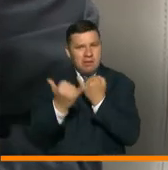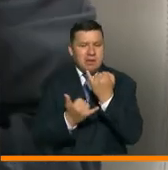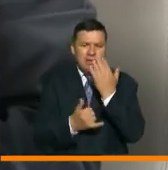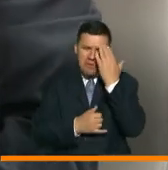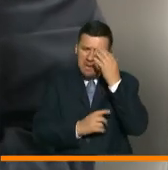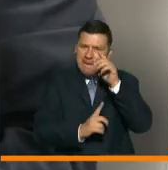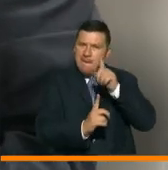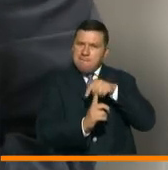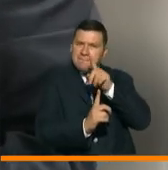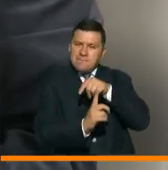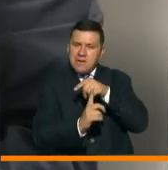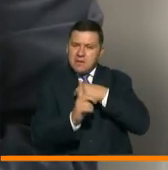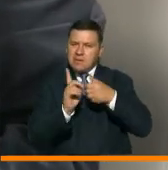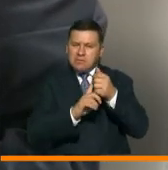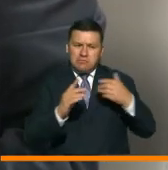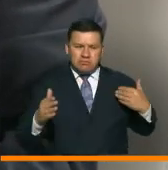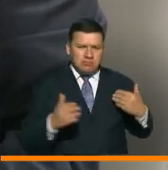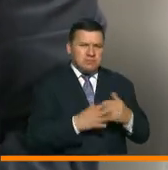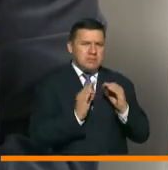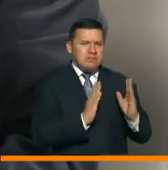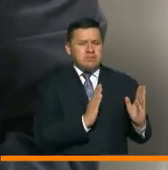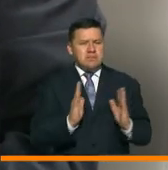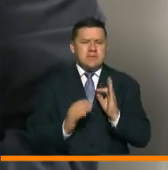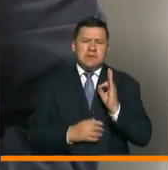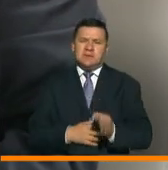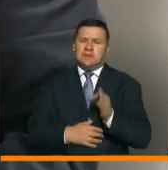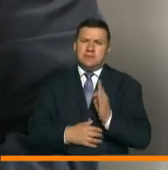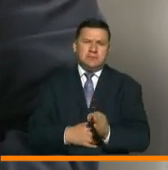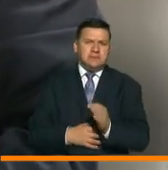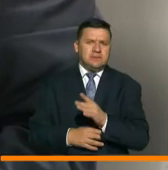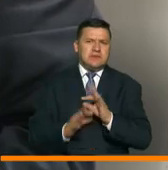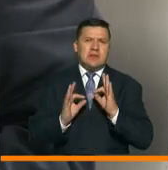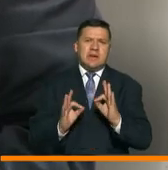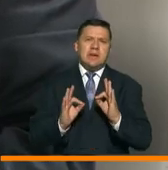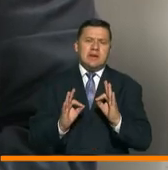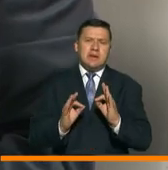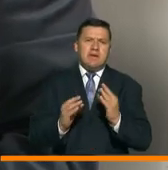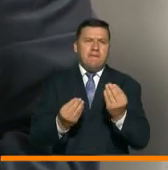últimos meses o en este año, pero garantizando siempre la calidad en la formación.